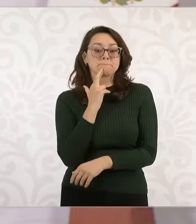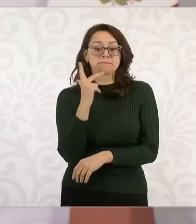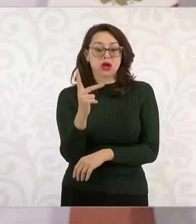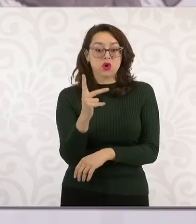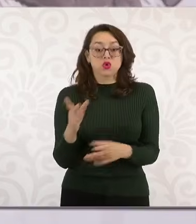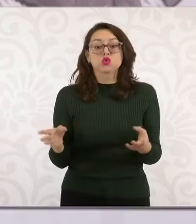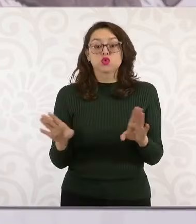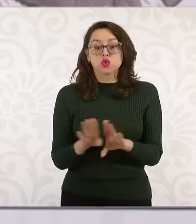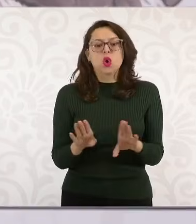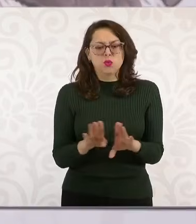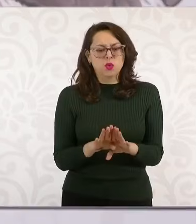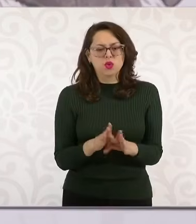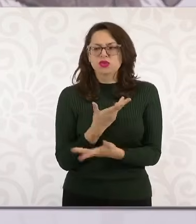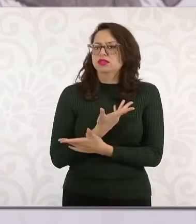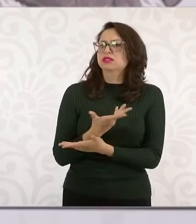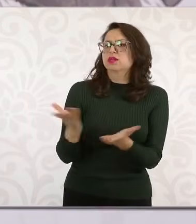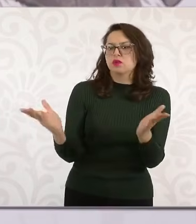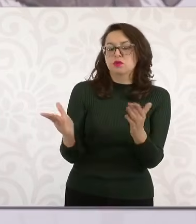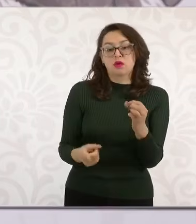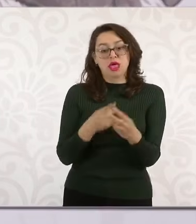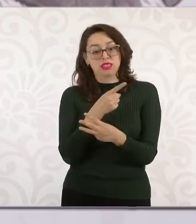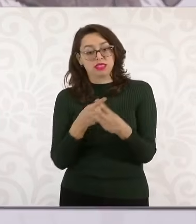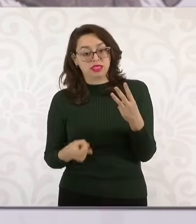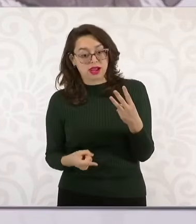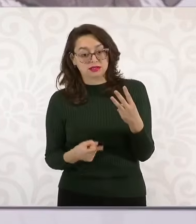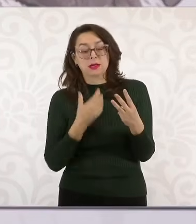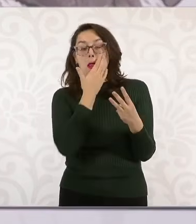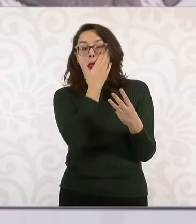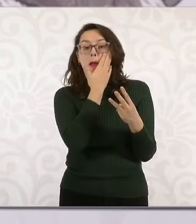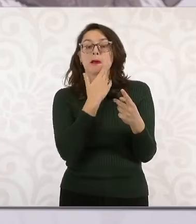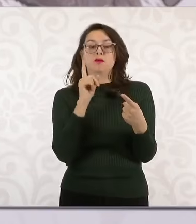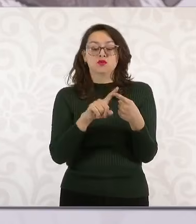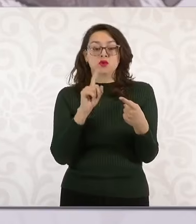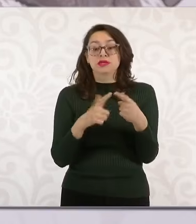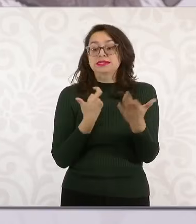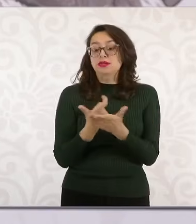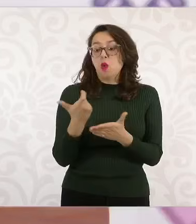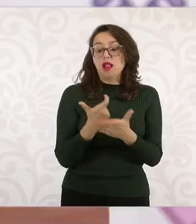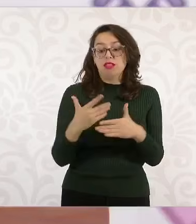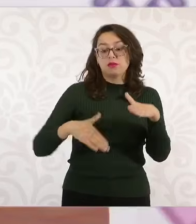A través de 3 ejes. La primera es el aumento al salario mínimo.